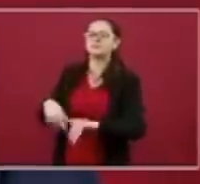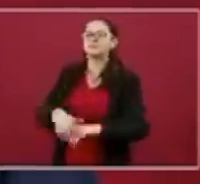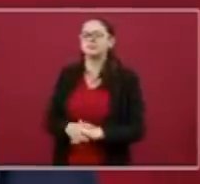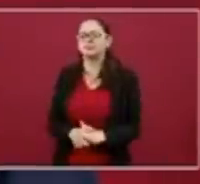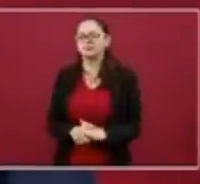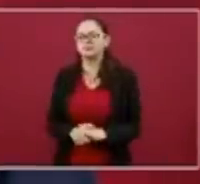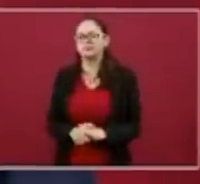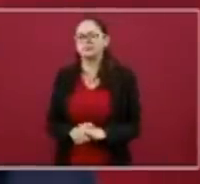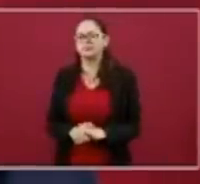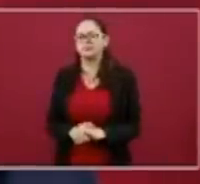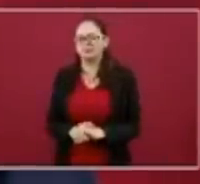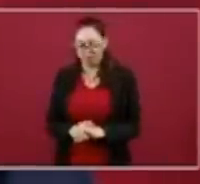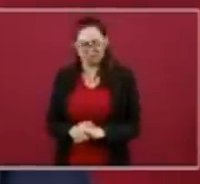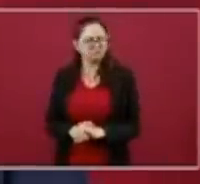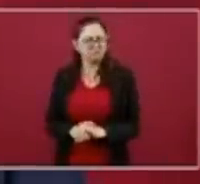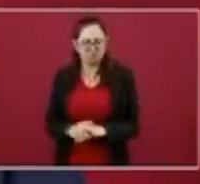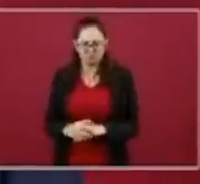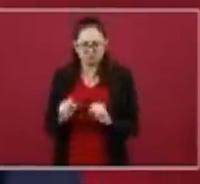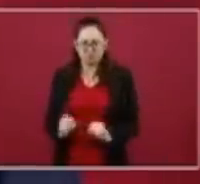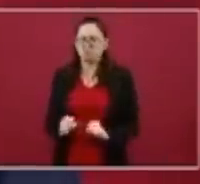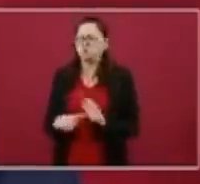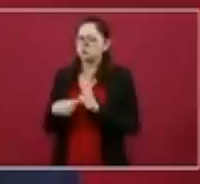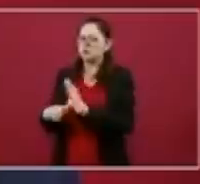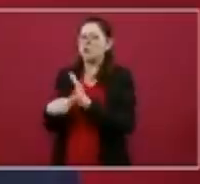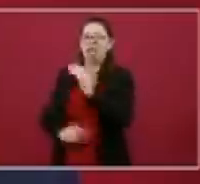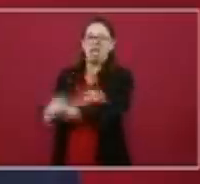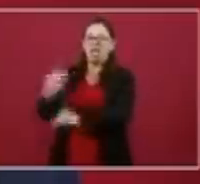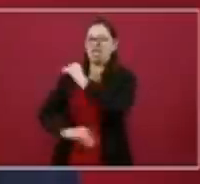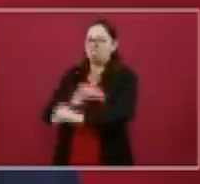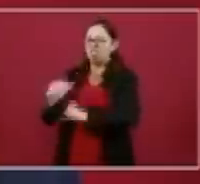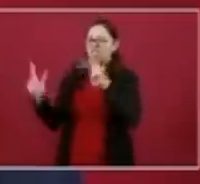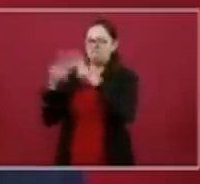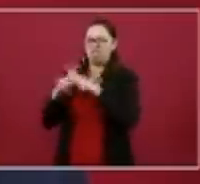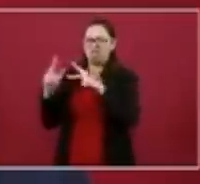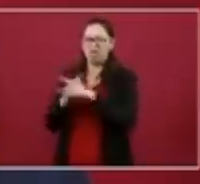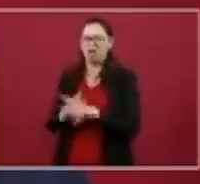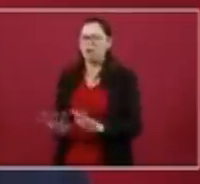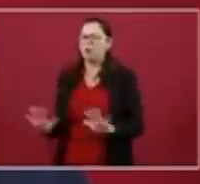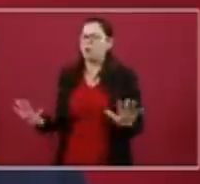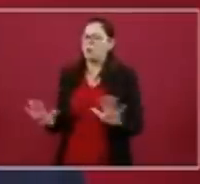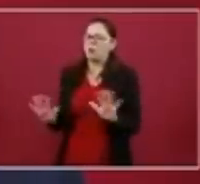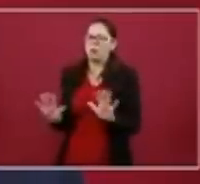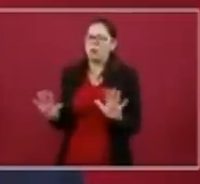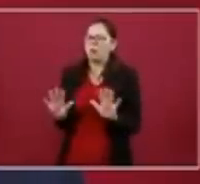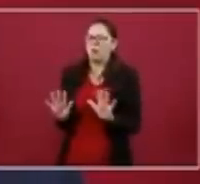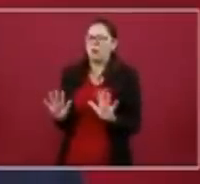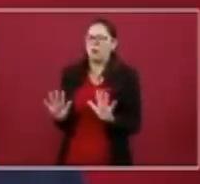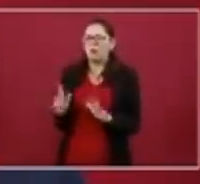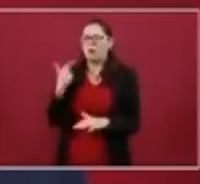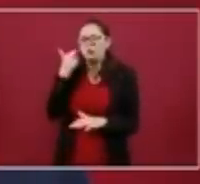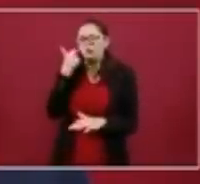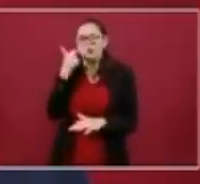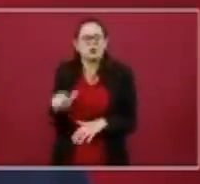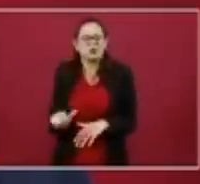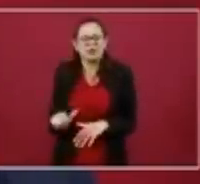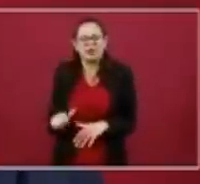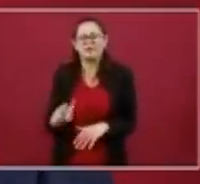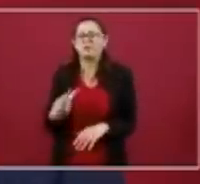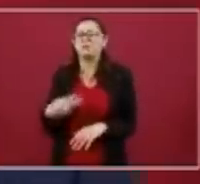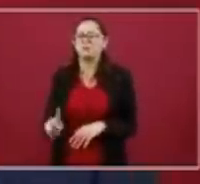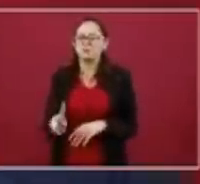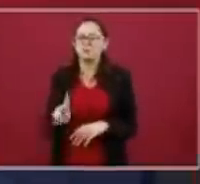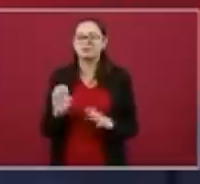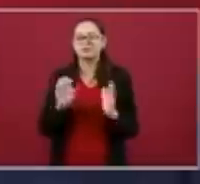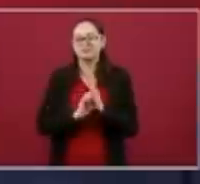Los vamos a convencer, no nos queremos pelear con ellos. Pero, por